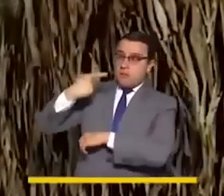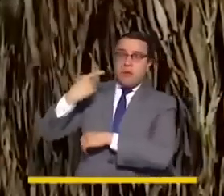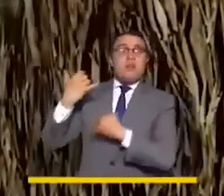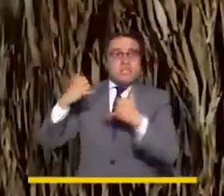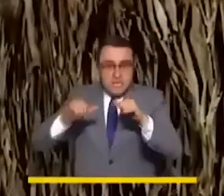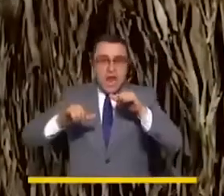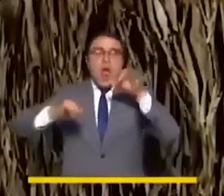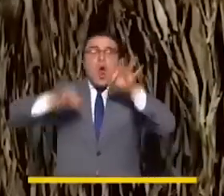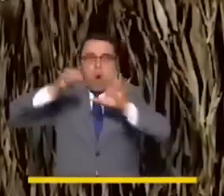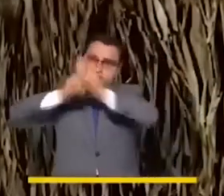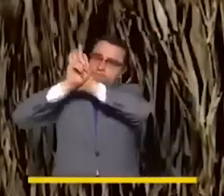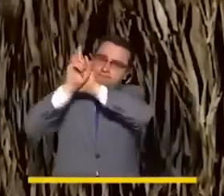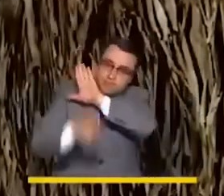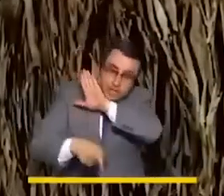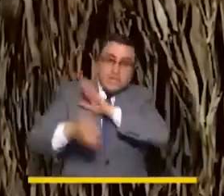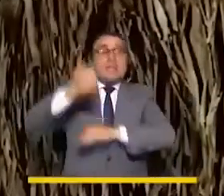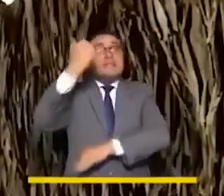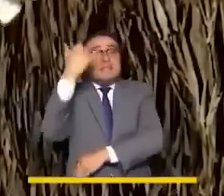está expedida.